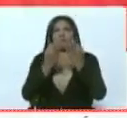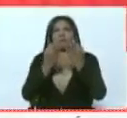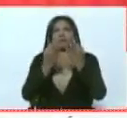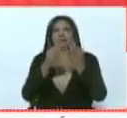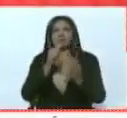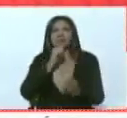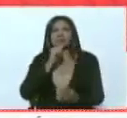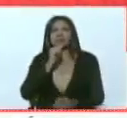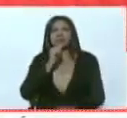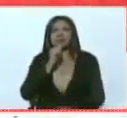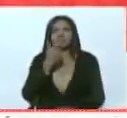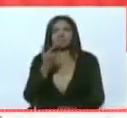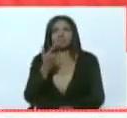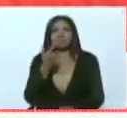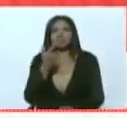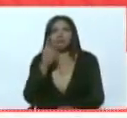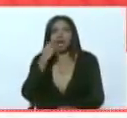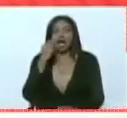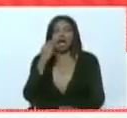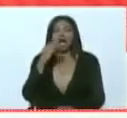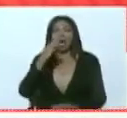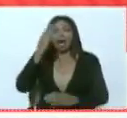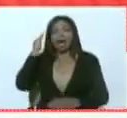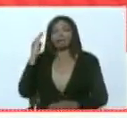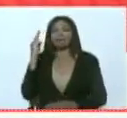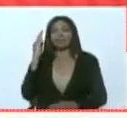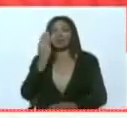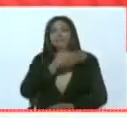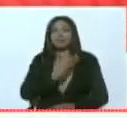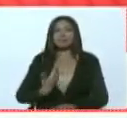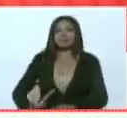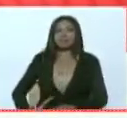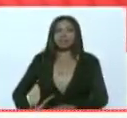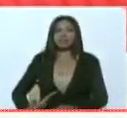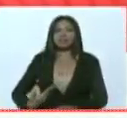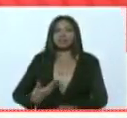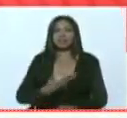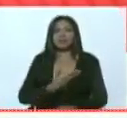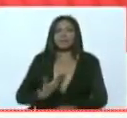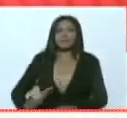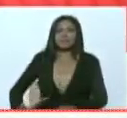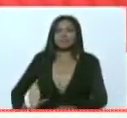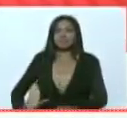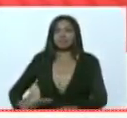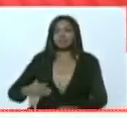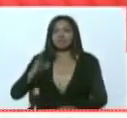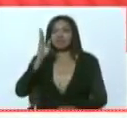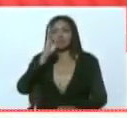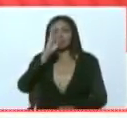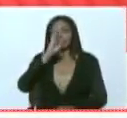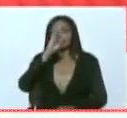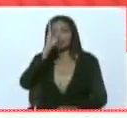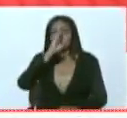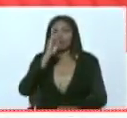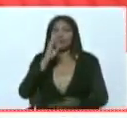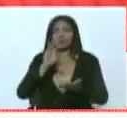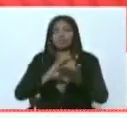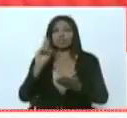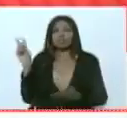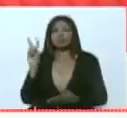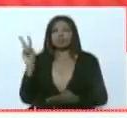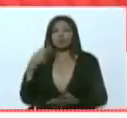sobrina. Merente, mira, saludo a Nelson Merente, que siempre ve todos nuestros programas, camarada. A Carlos